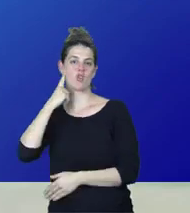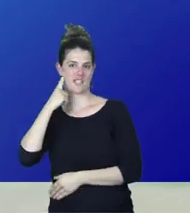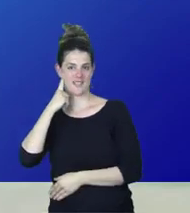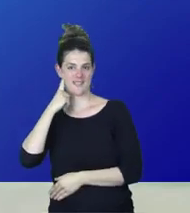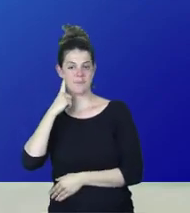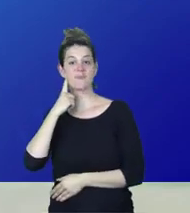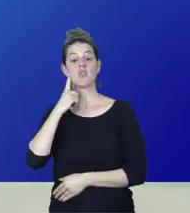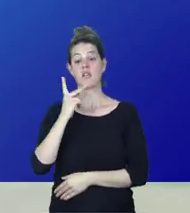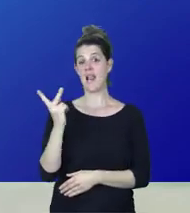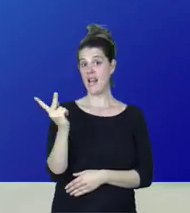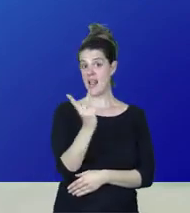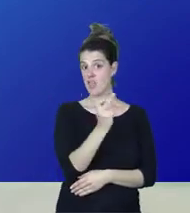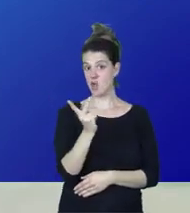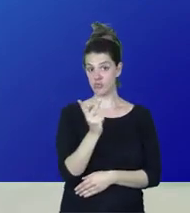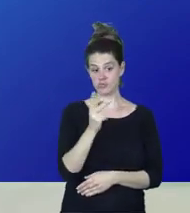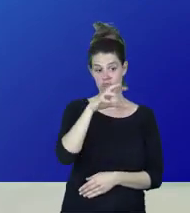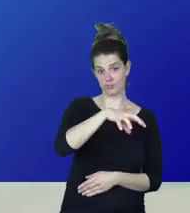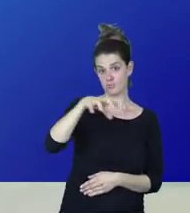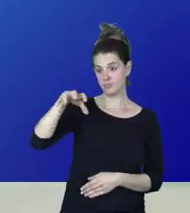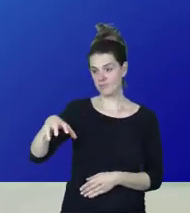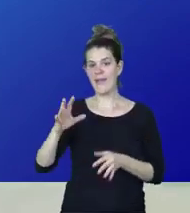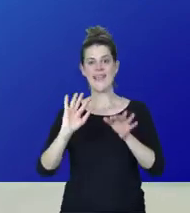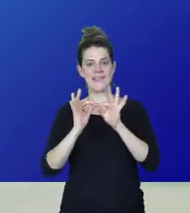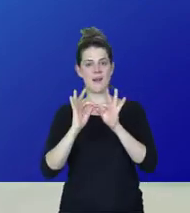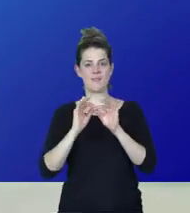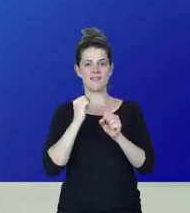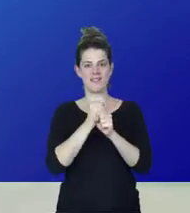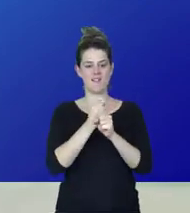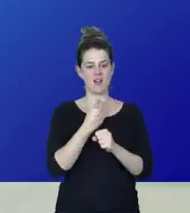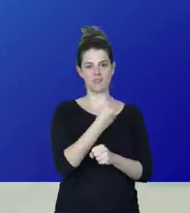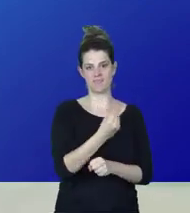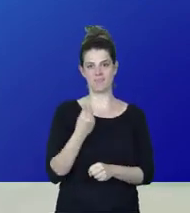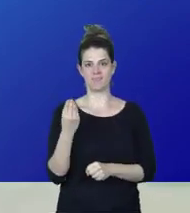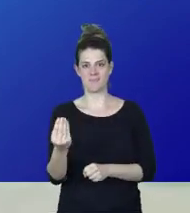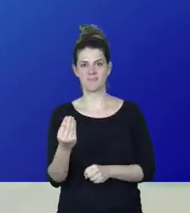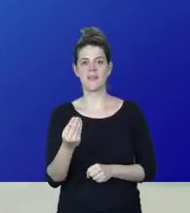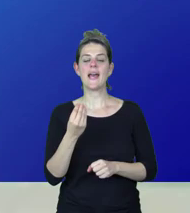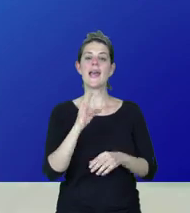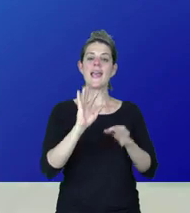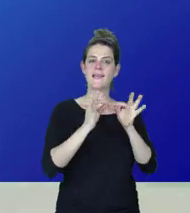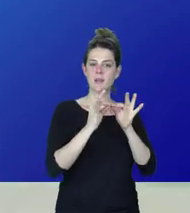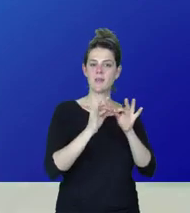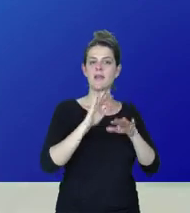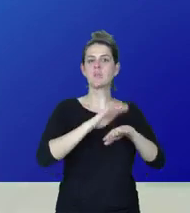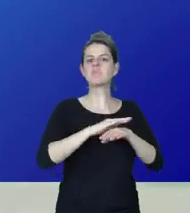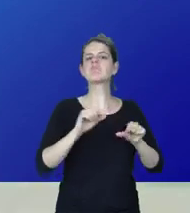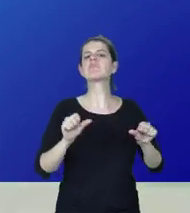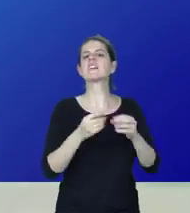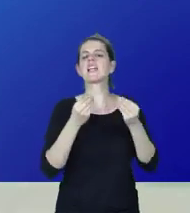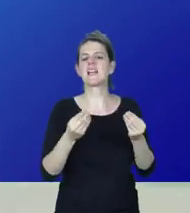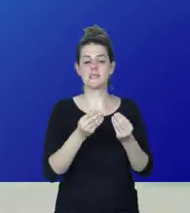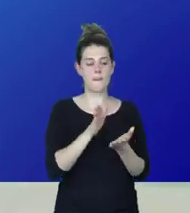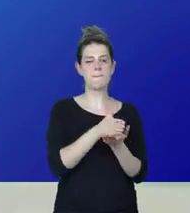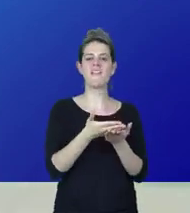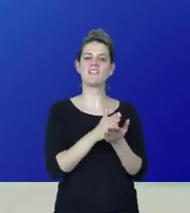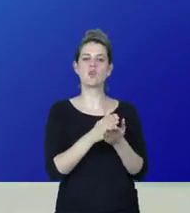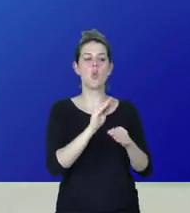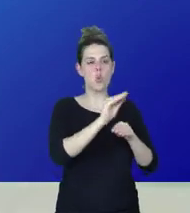dos situaciones es donde trabaja el intérprete para poder hacer la intermediación lingüística y cultural